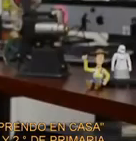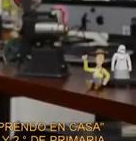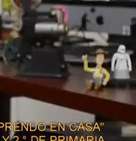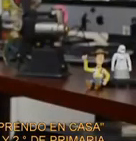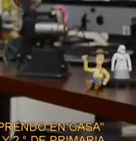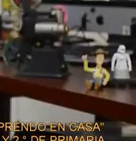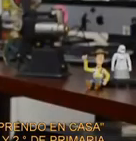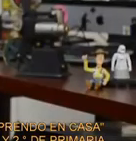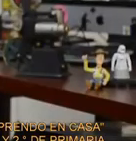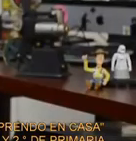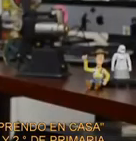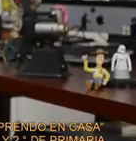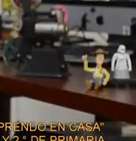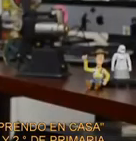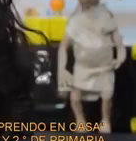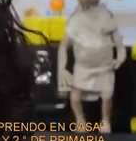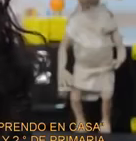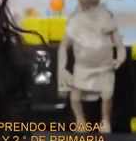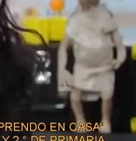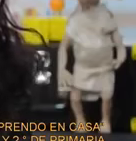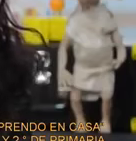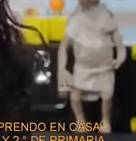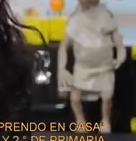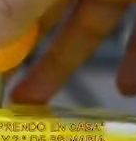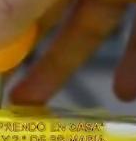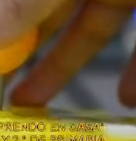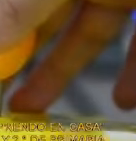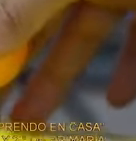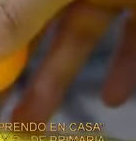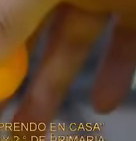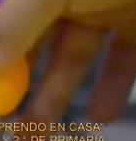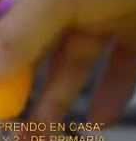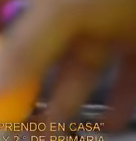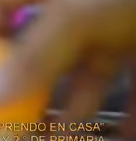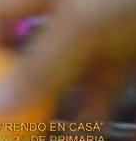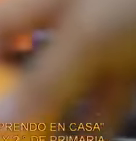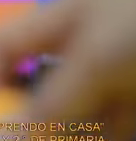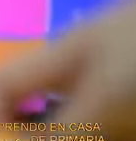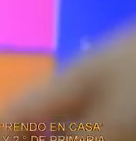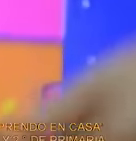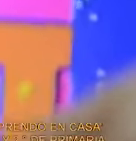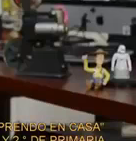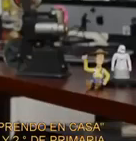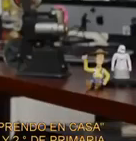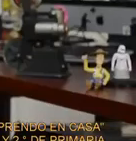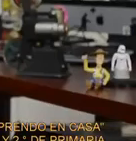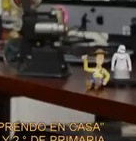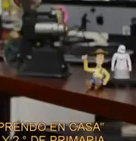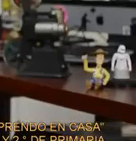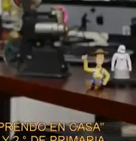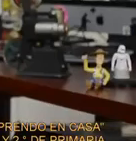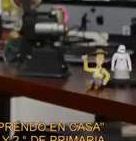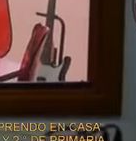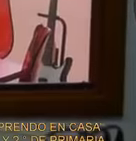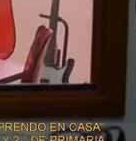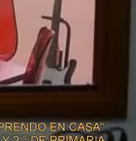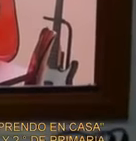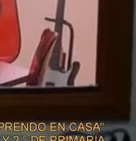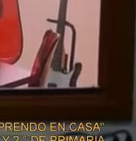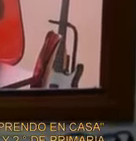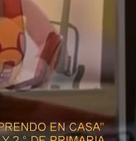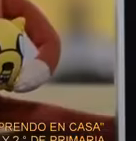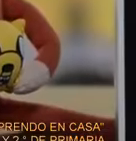vienen a grabar, hacen programas. Y nos gusta mucho hacer eso porque es como un juego. En realidad somos como una familia aquí en la